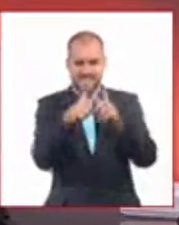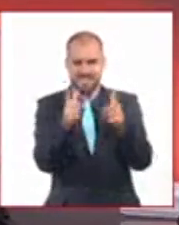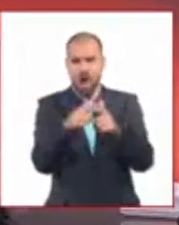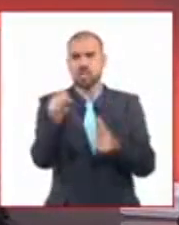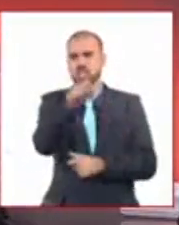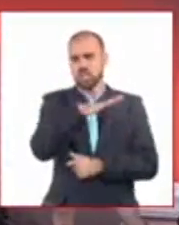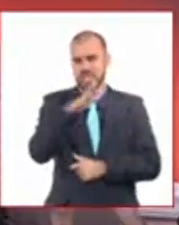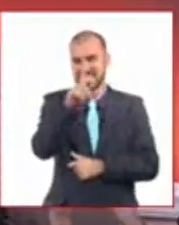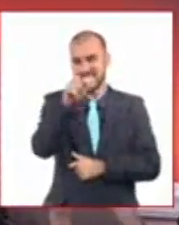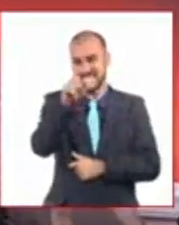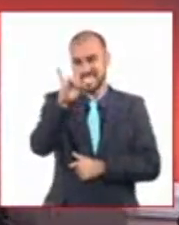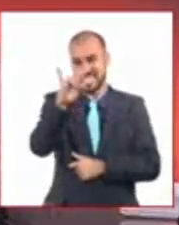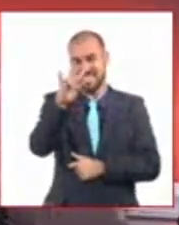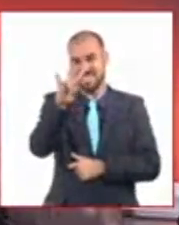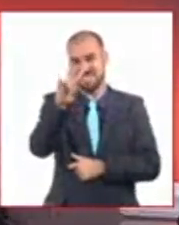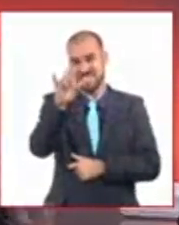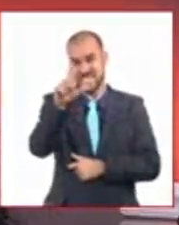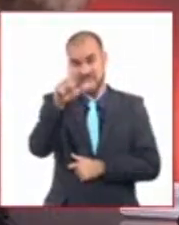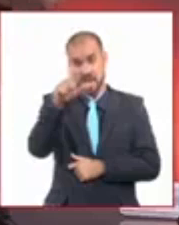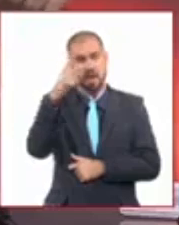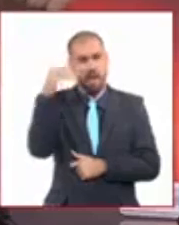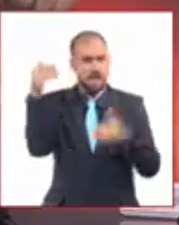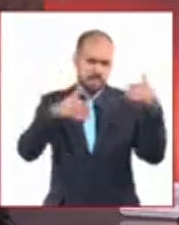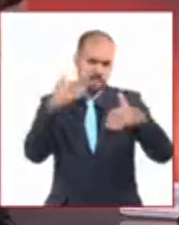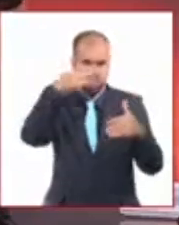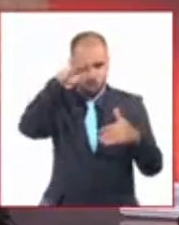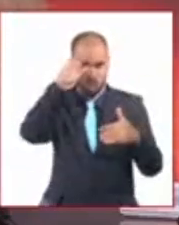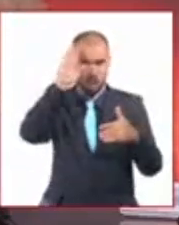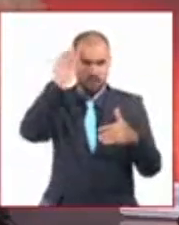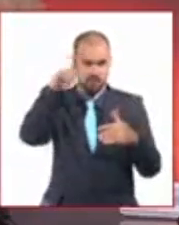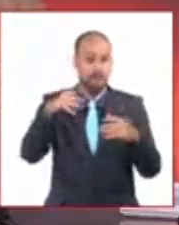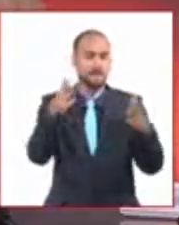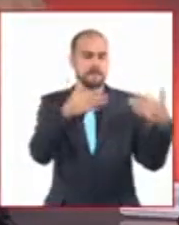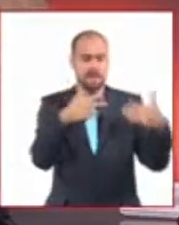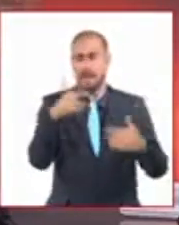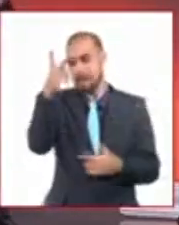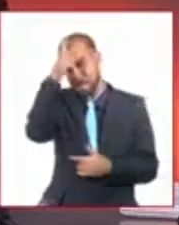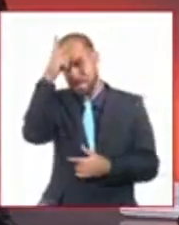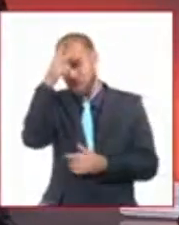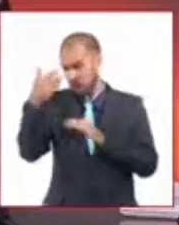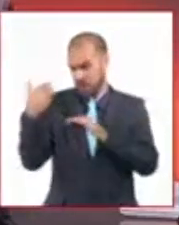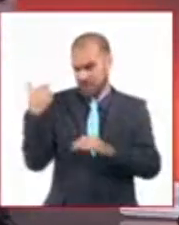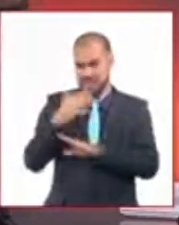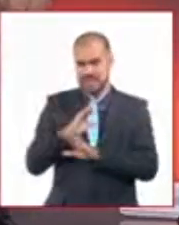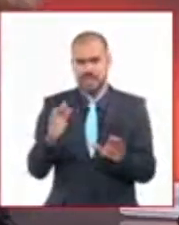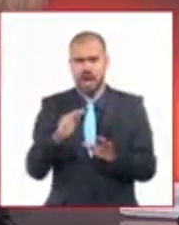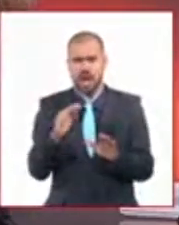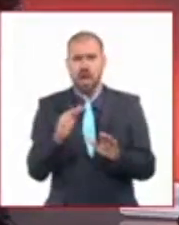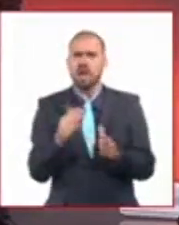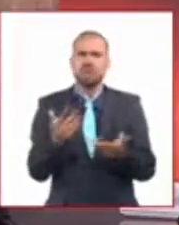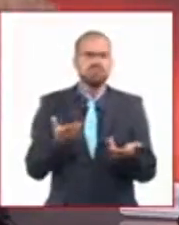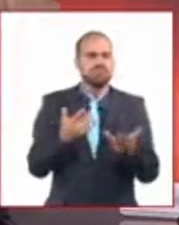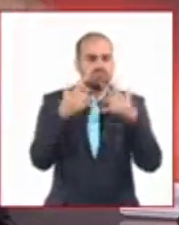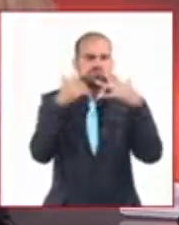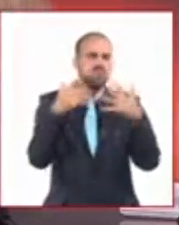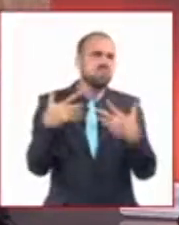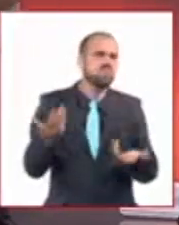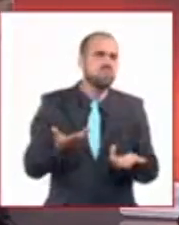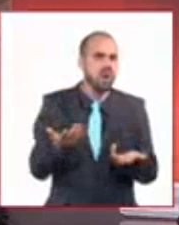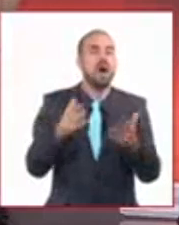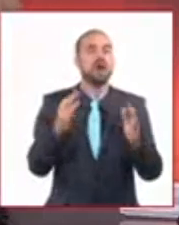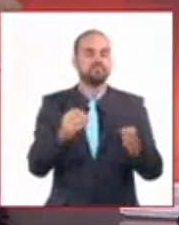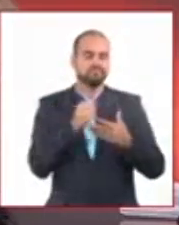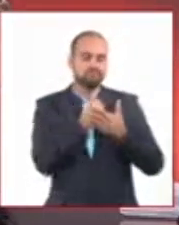nuestro país en los últimos dos cumbre de las américas en panamá y en perú lo interesante es la solidaridad que se estableció